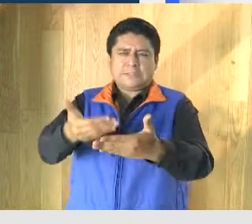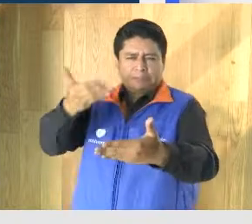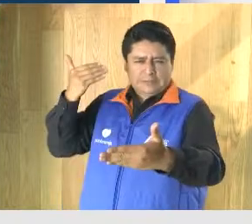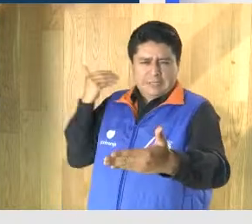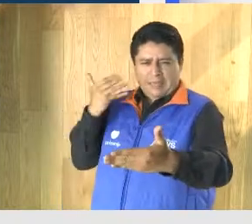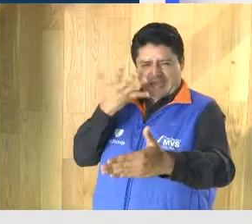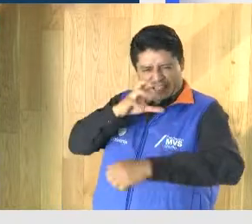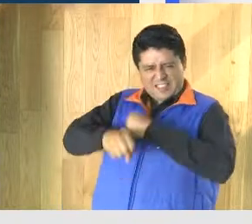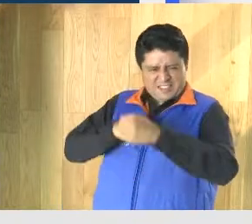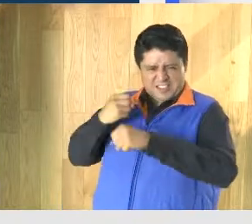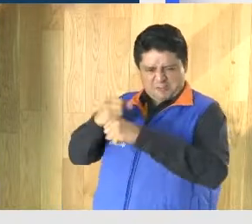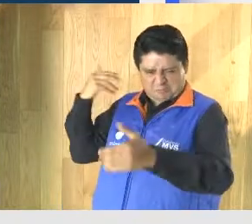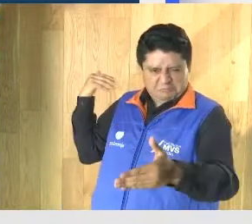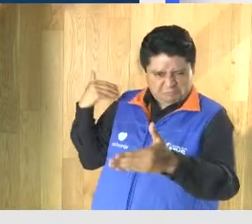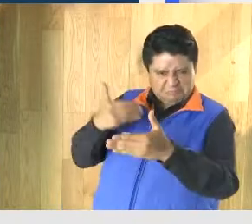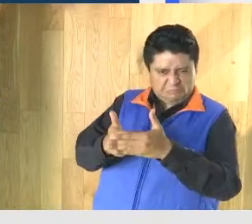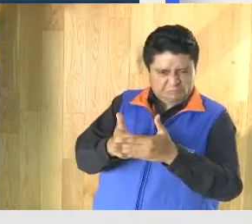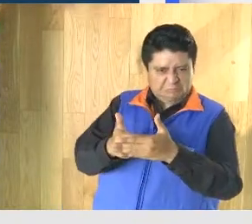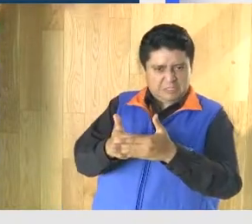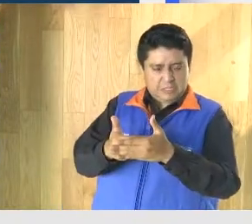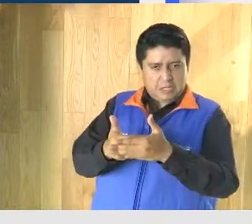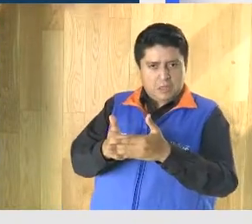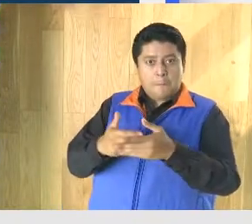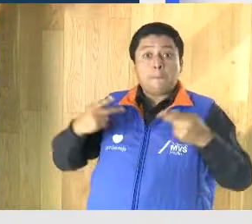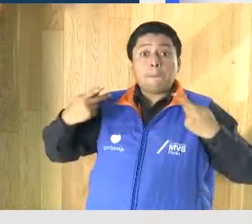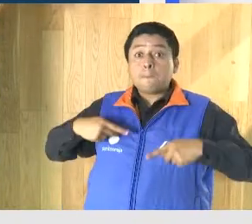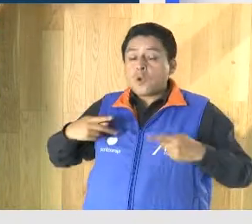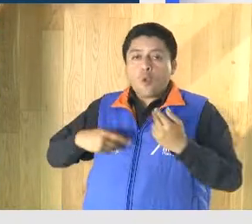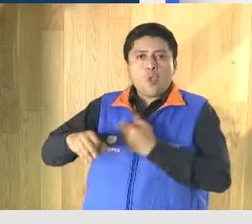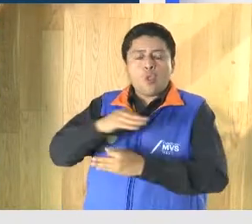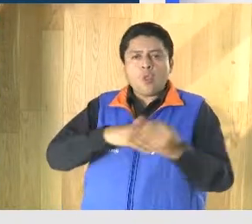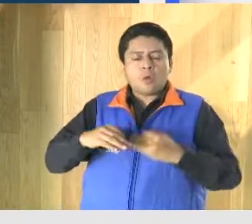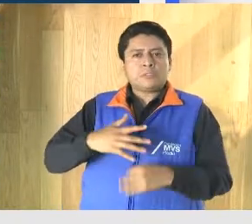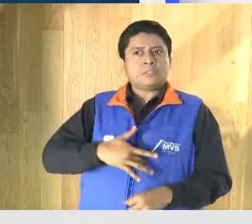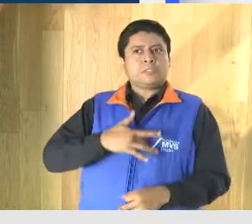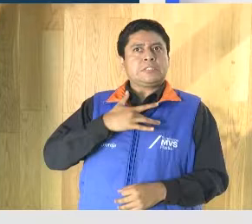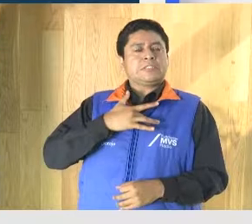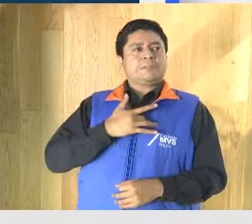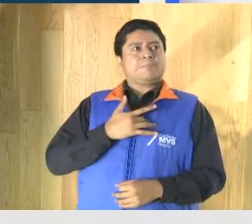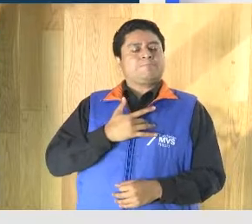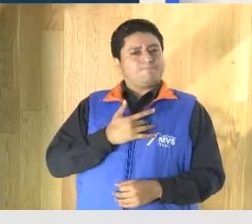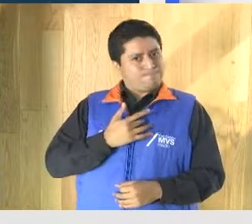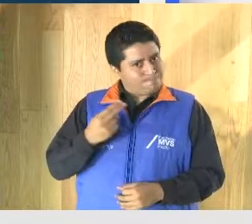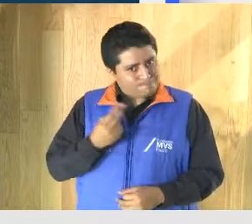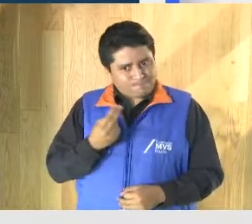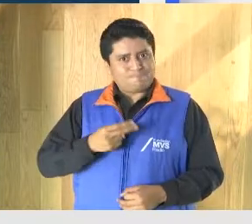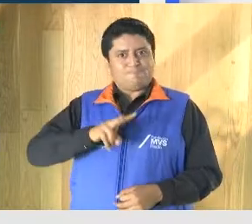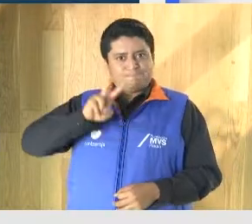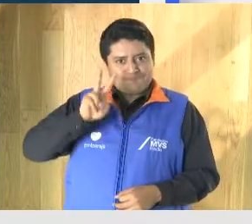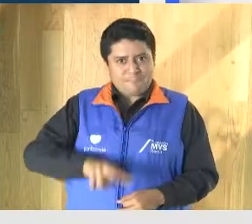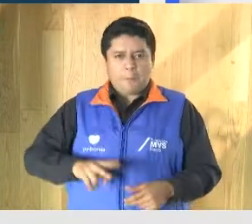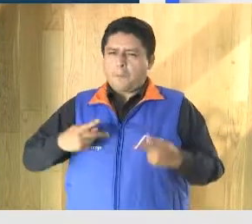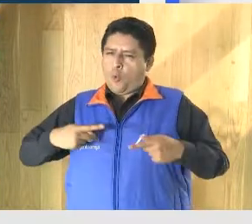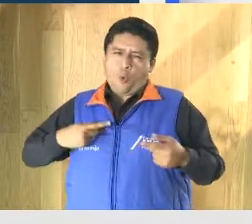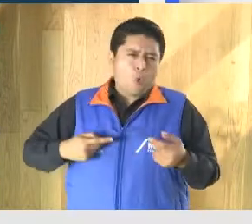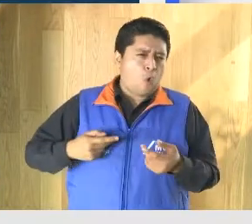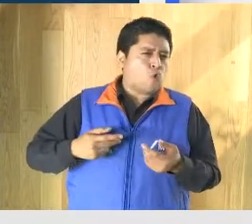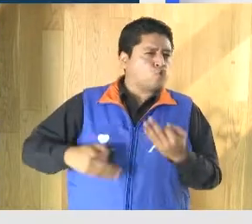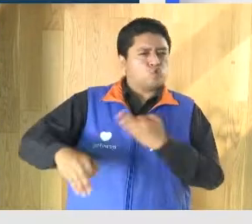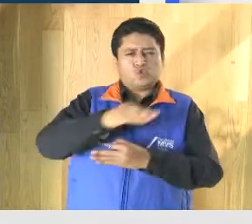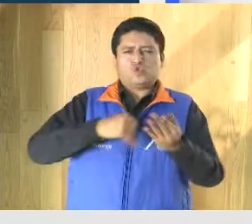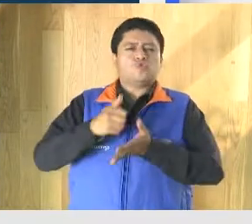cambio, desde luego un punto de inflexión en cómo la sostenibilidad ha pasado de ser un eco